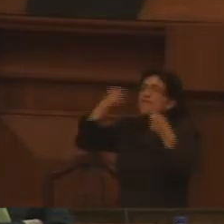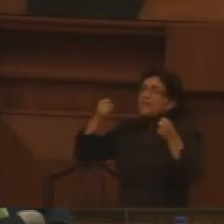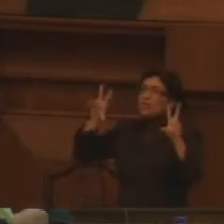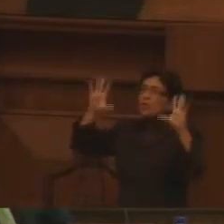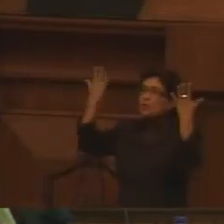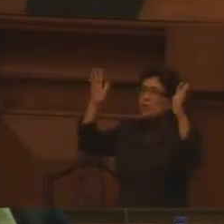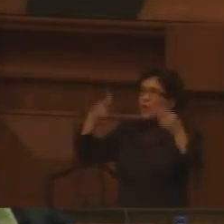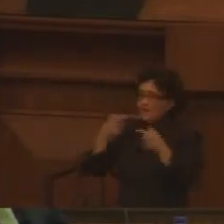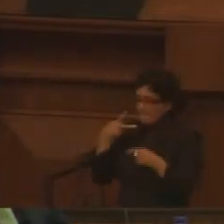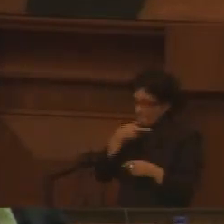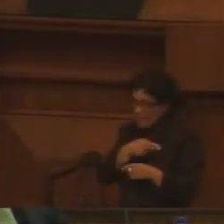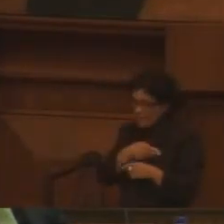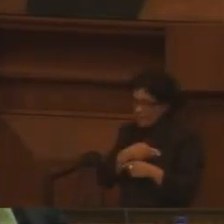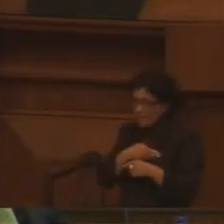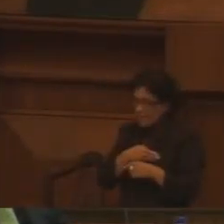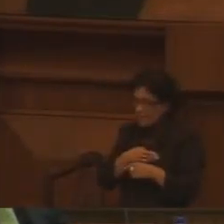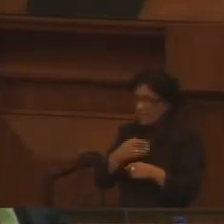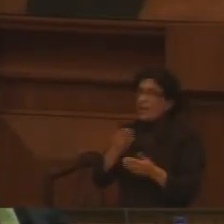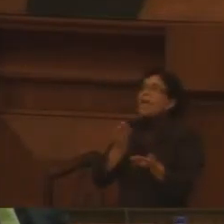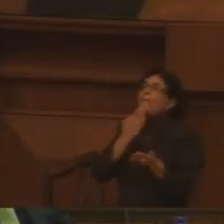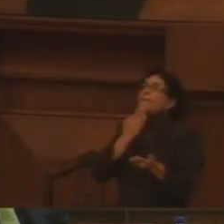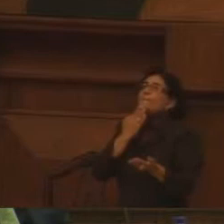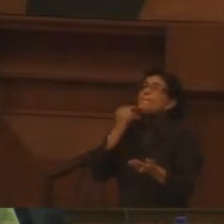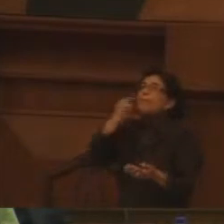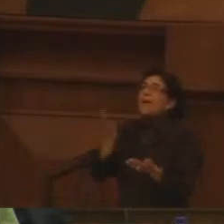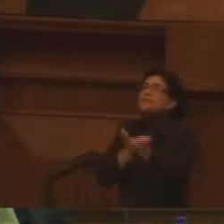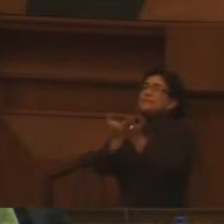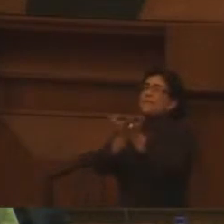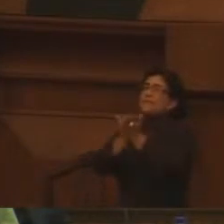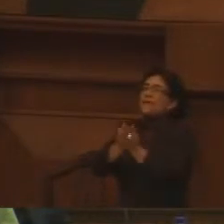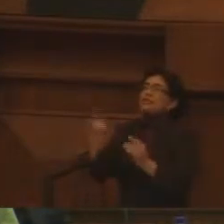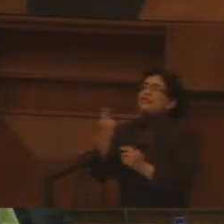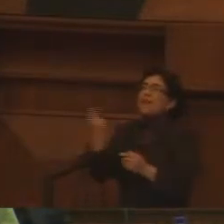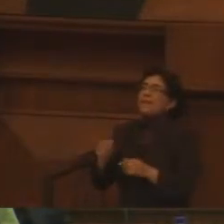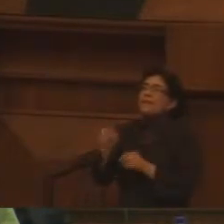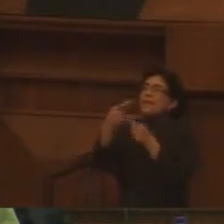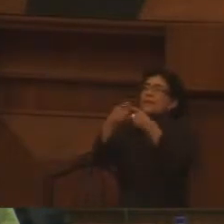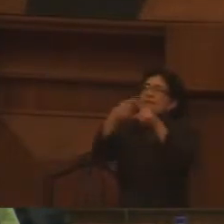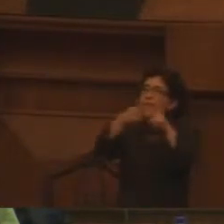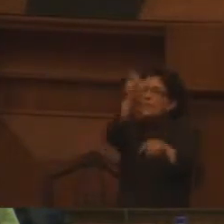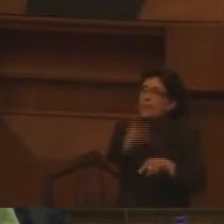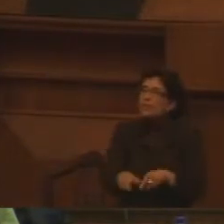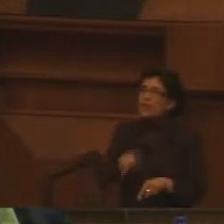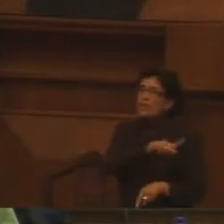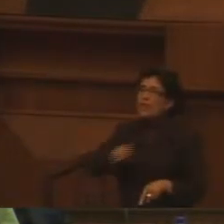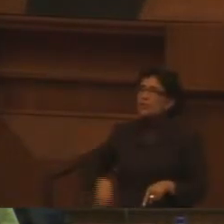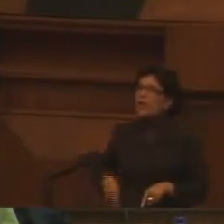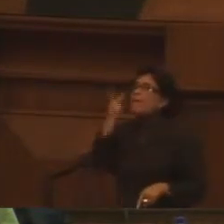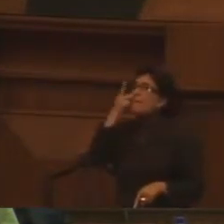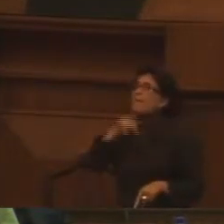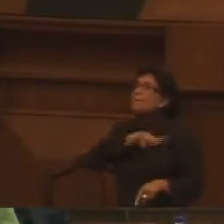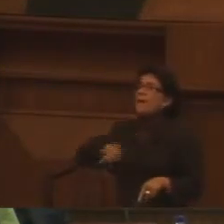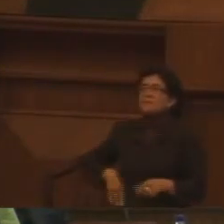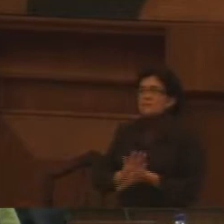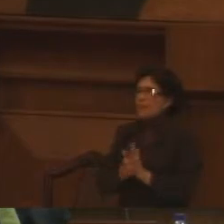traduce en velar por el cumplimiento integral de la Constitución Política del Estado y en buscar el desarrollo de la